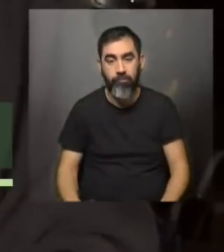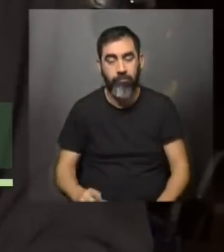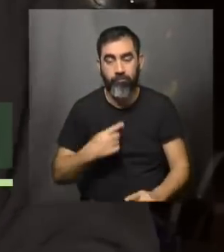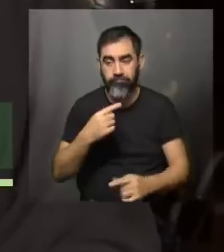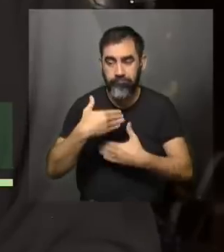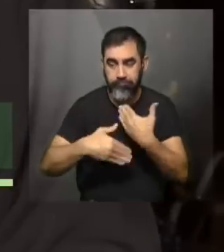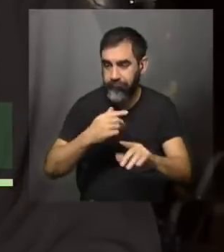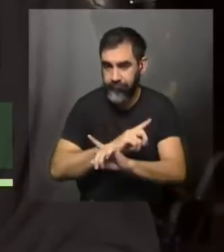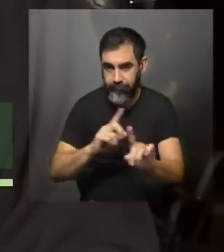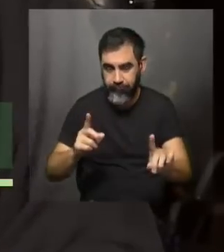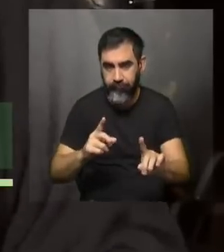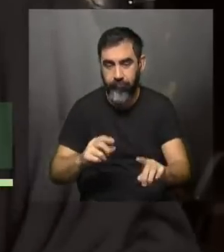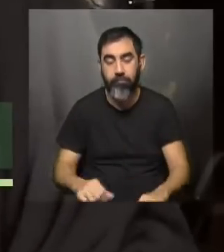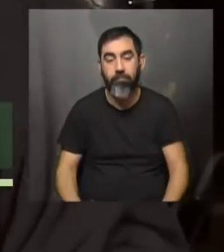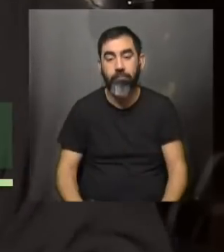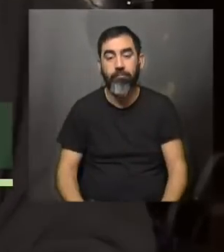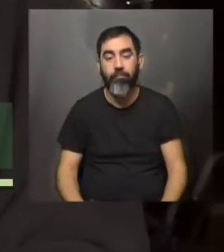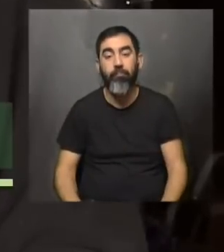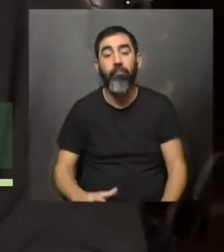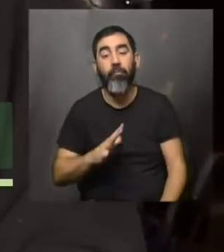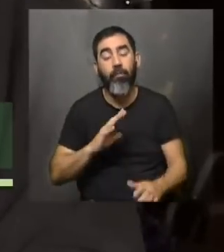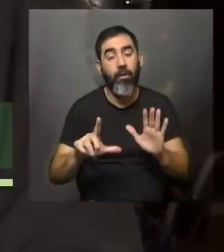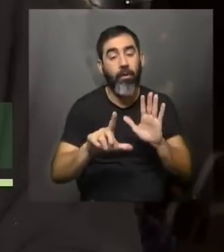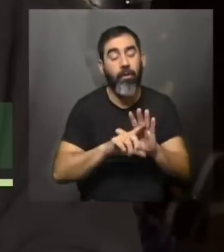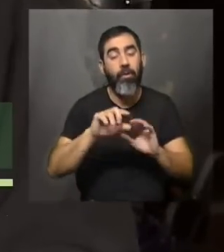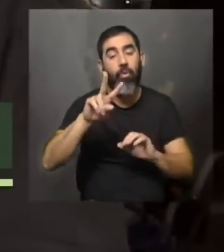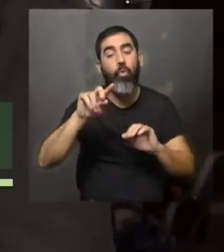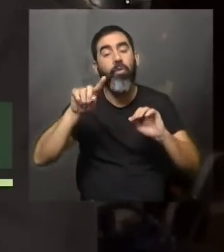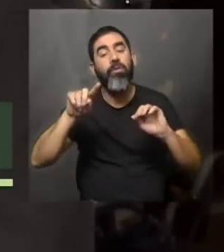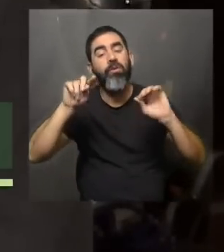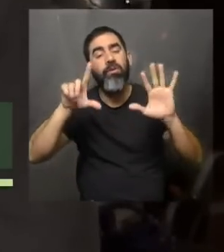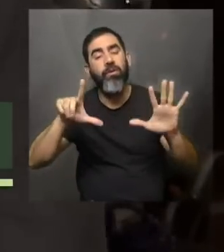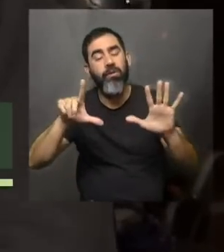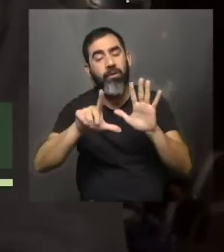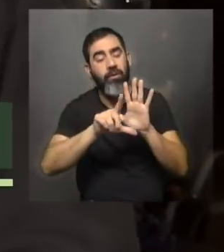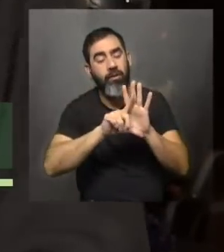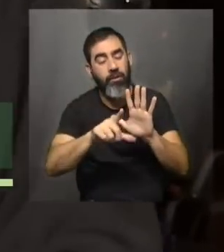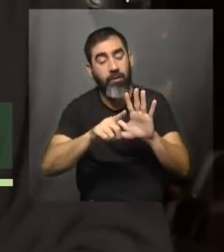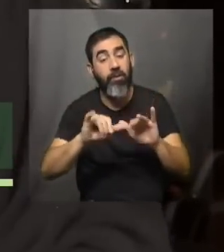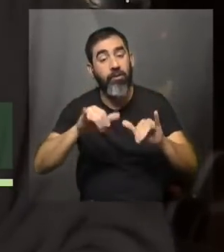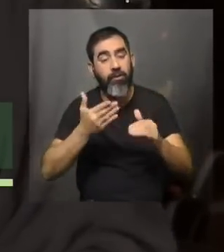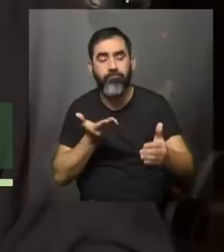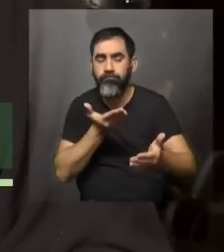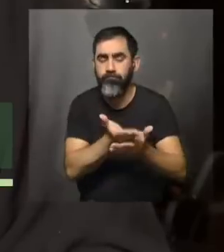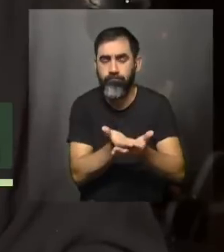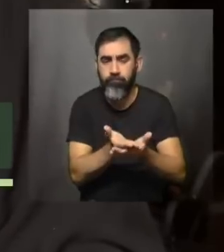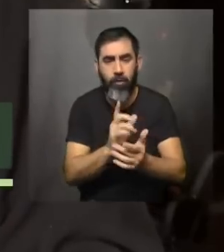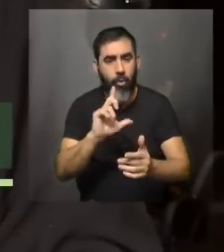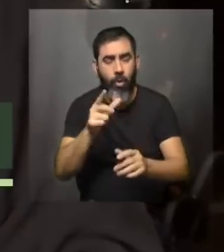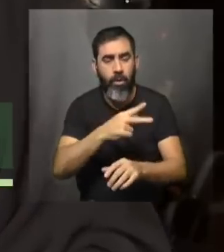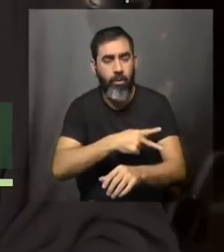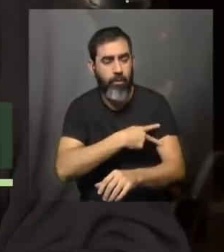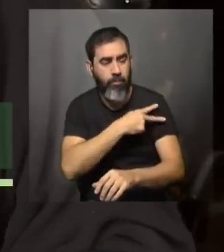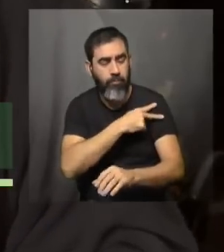Y nosotros tenemos ahí un decreto el dos diecisiete que que ya lo recurrimos en donde bueno no existe carrera